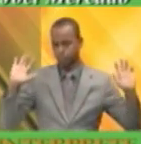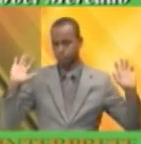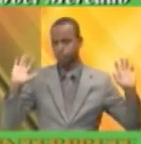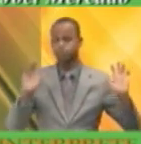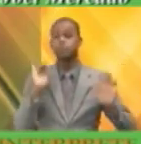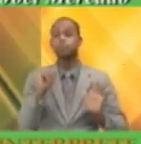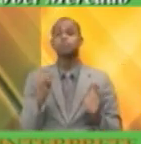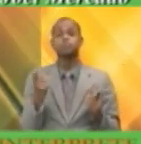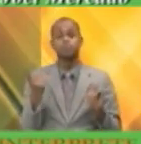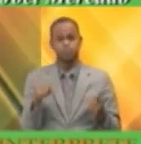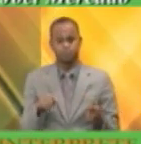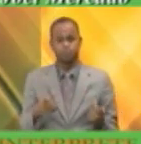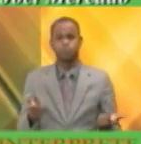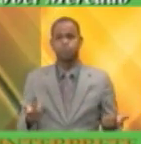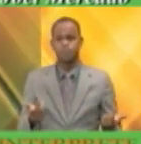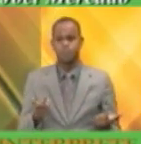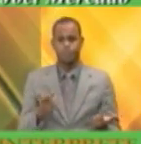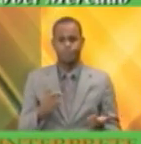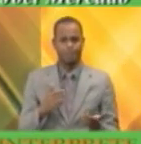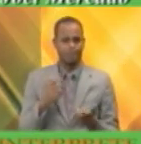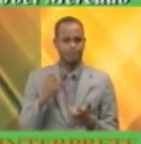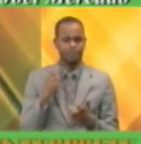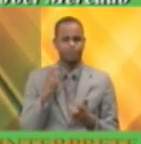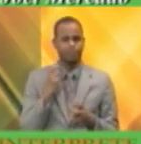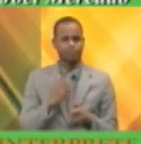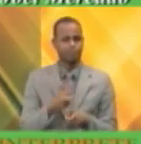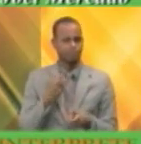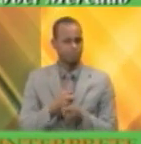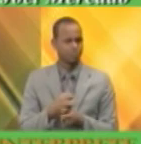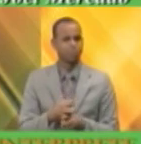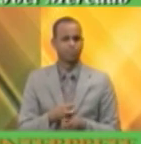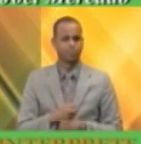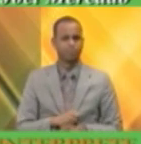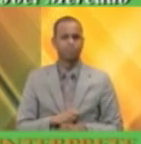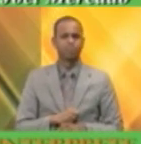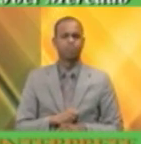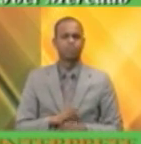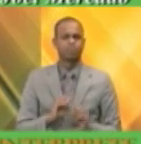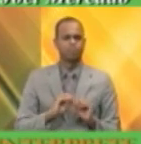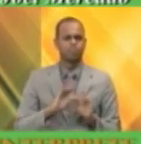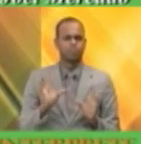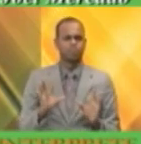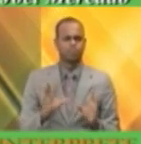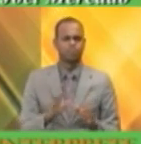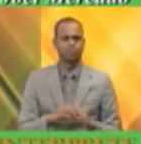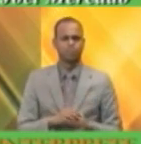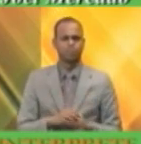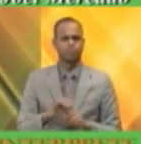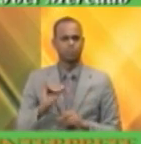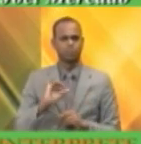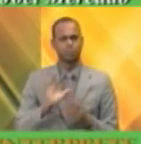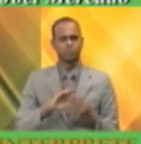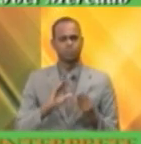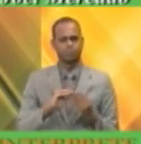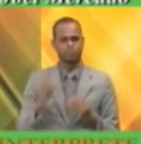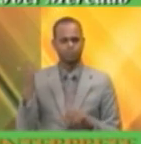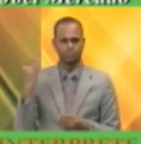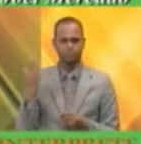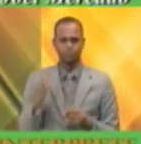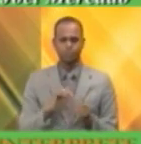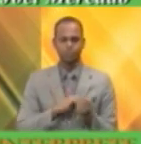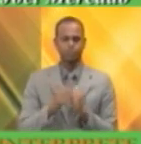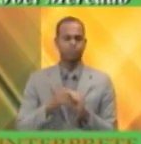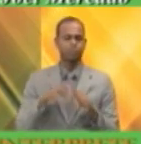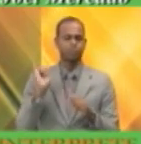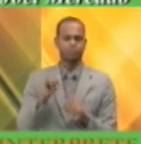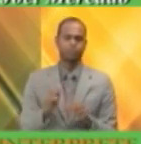un más poco... su propia rehabilitación. ¿Entiende? Su realidad. Entonces, evidentemente que... como le decía anteriormente, el deporte es una